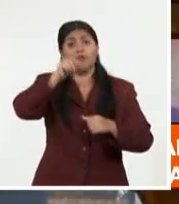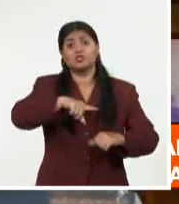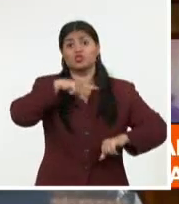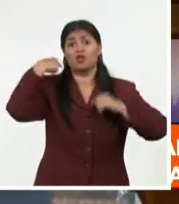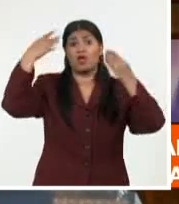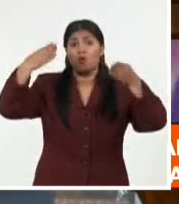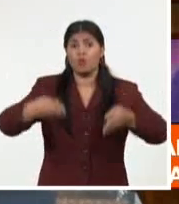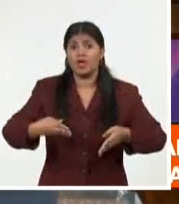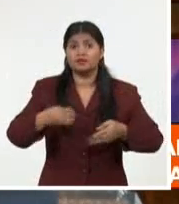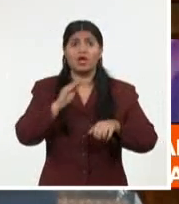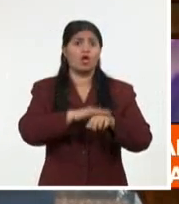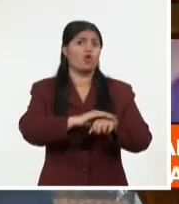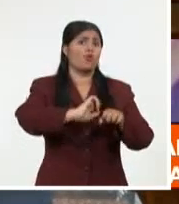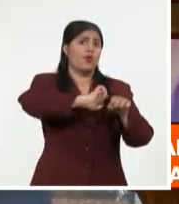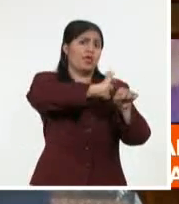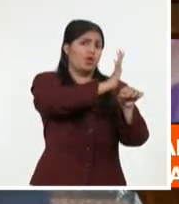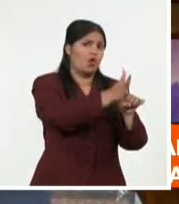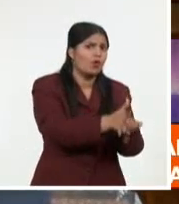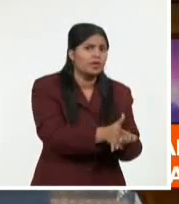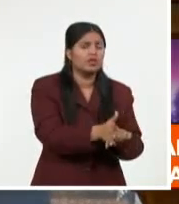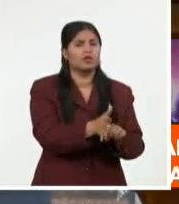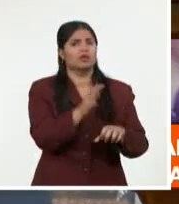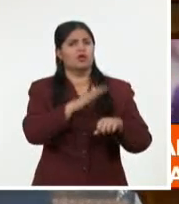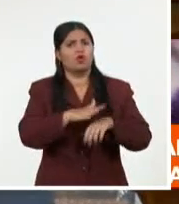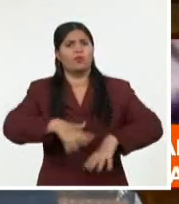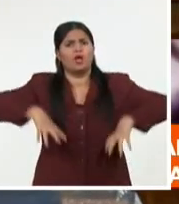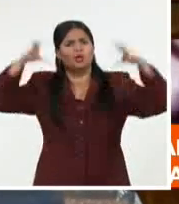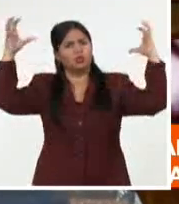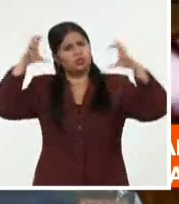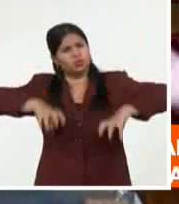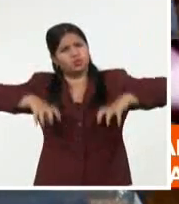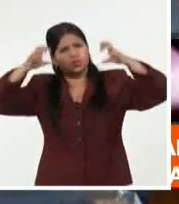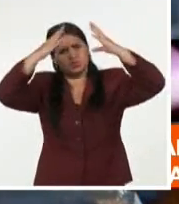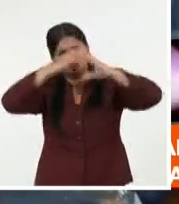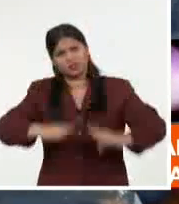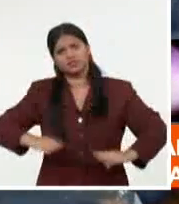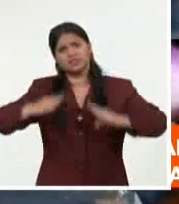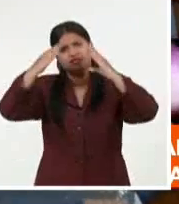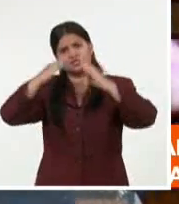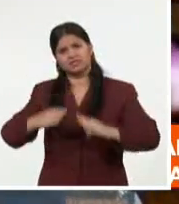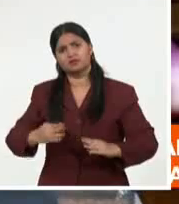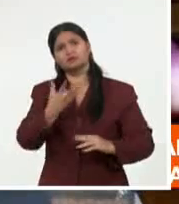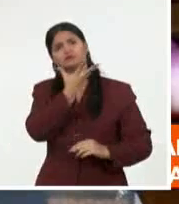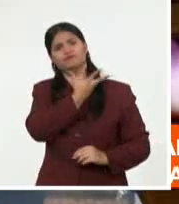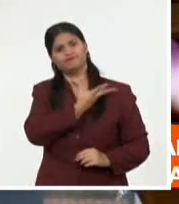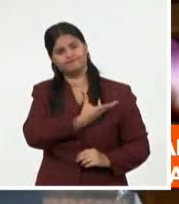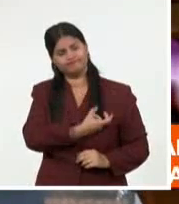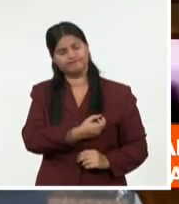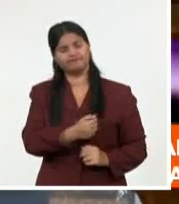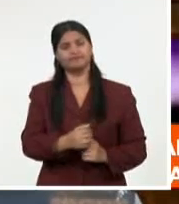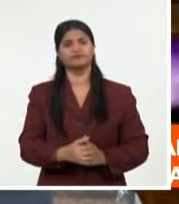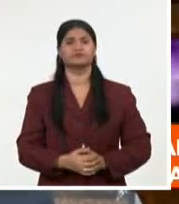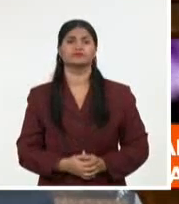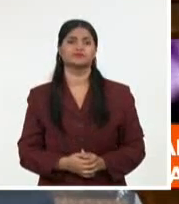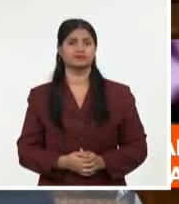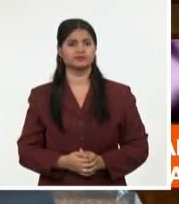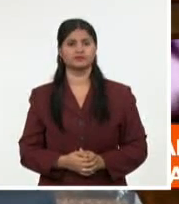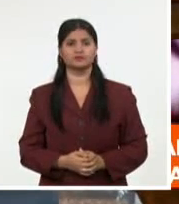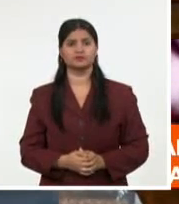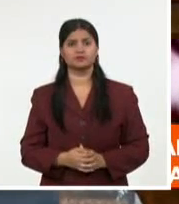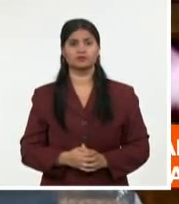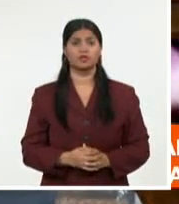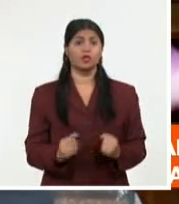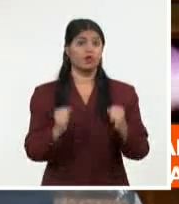Cuba, ese adverso escenario coincide en el tiempo con el recrudecimiento sin precedentes del bloqueo